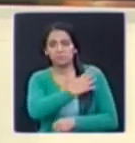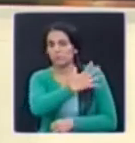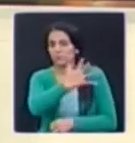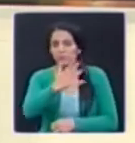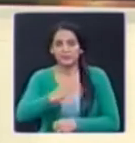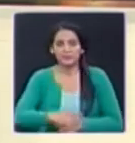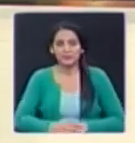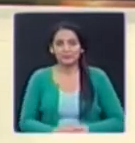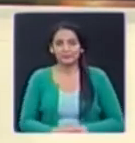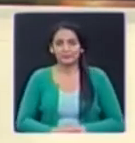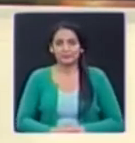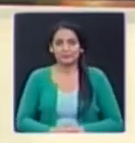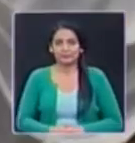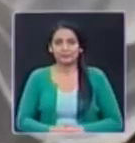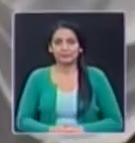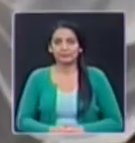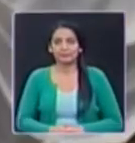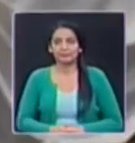días anteriores.